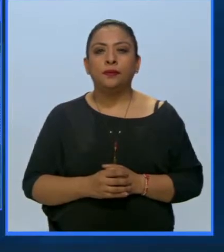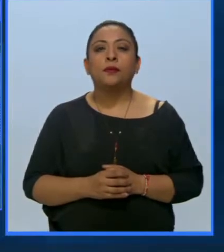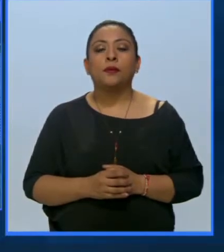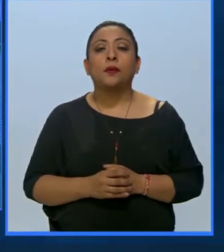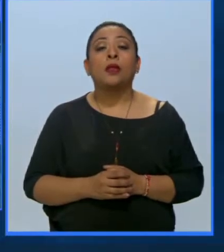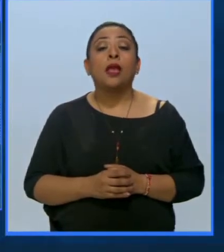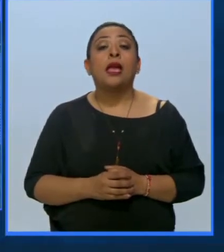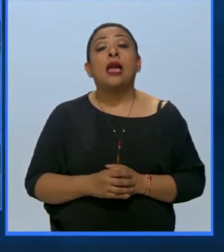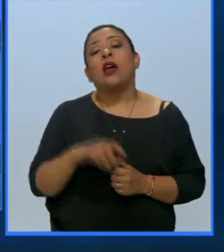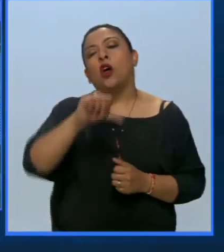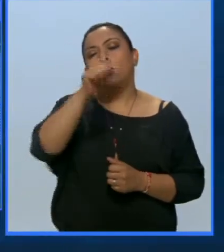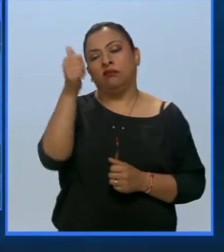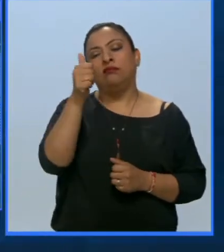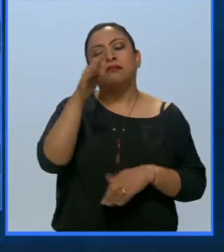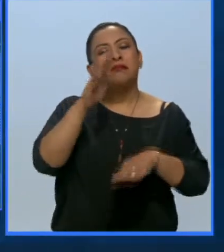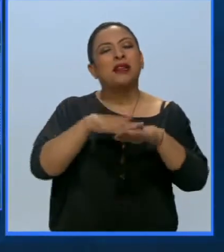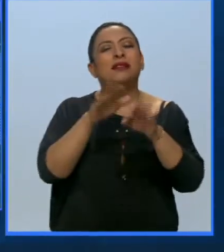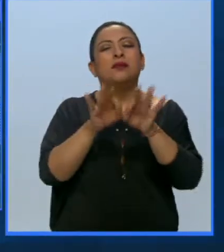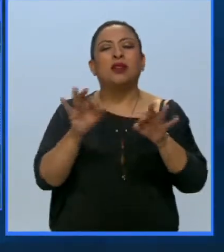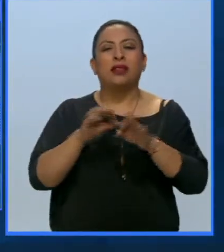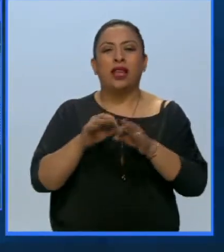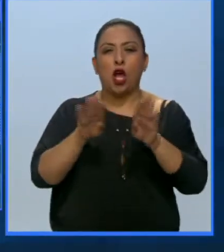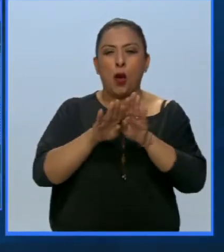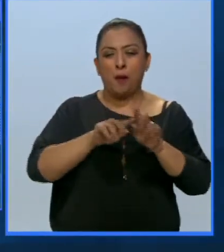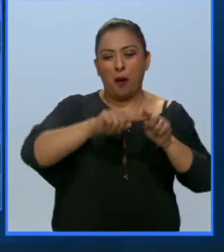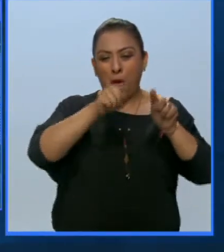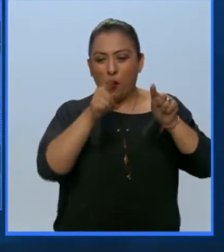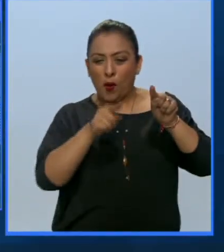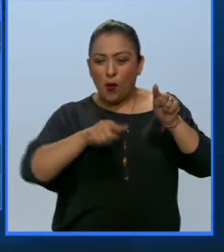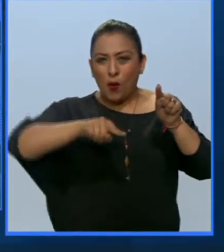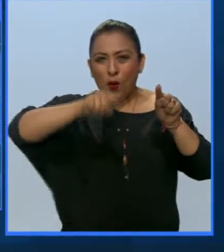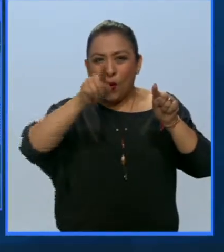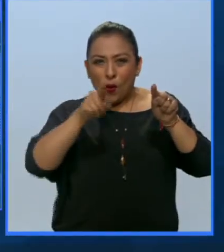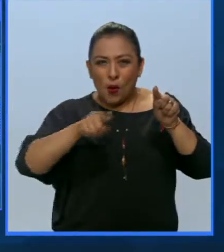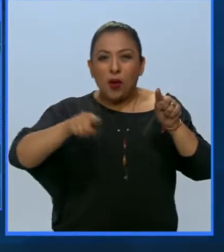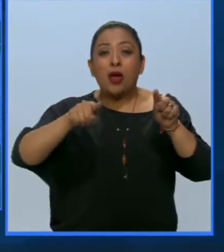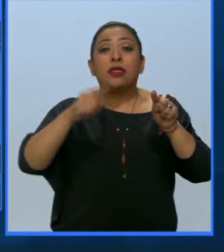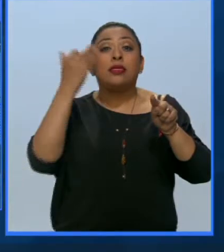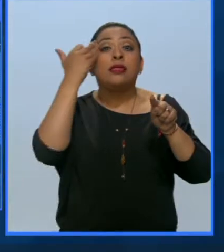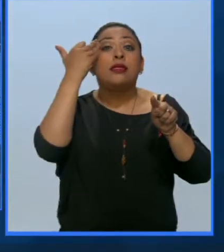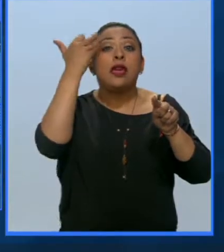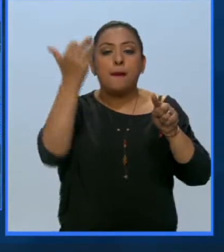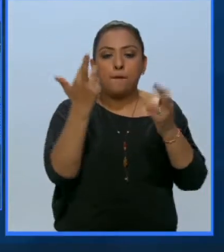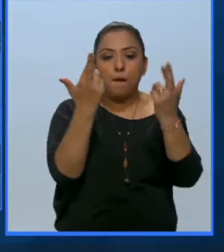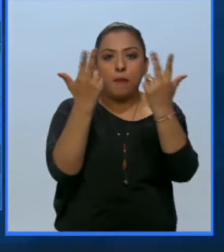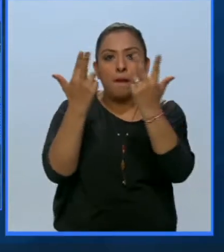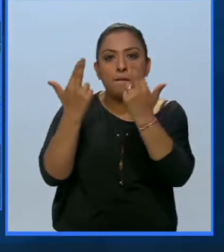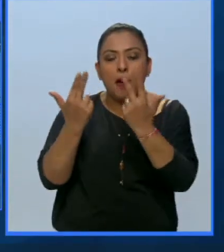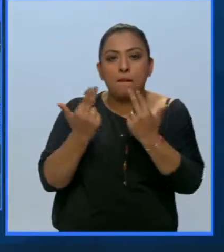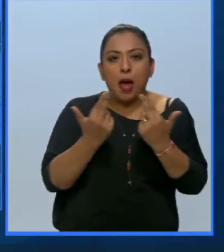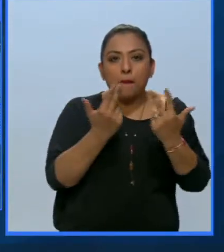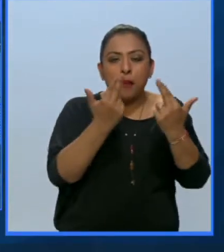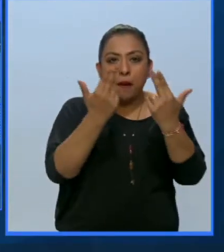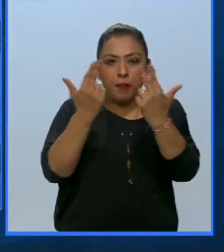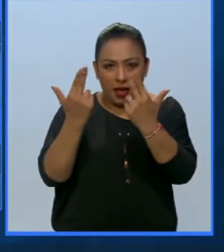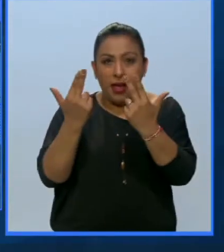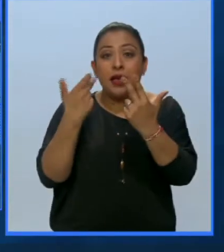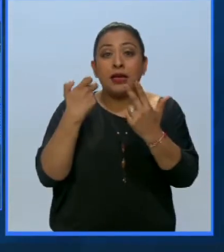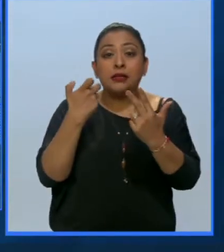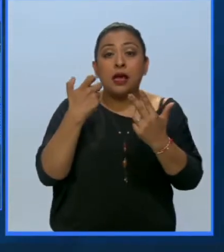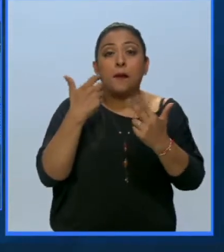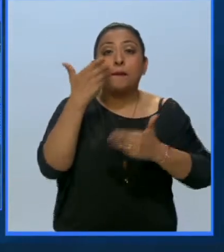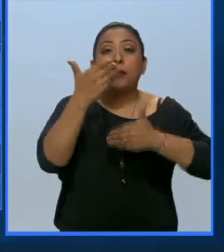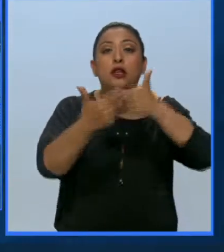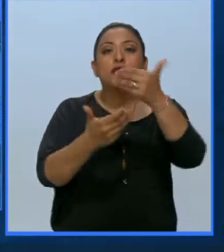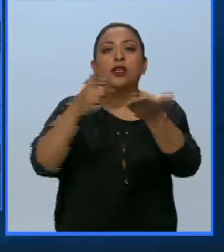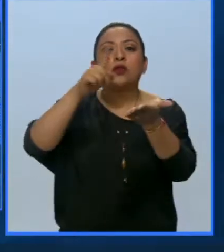Otra consecuencia de la magnitud, de una magnitud muy grande, es la duración del proceso de ruptura, es decir, la duración del proceso que genera